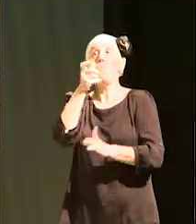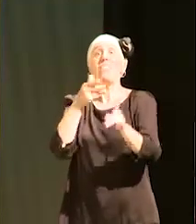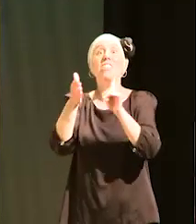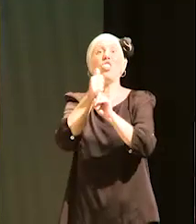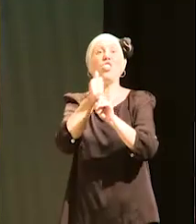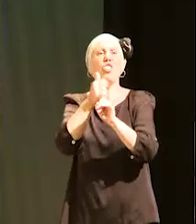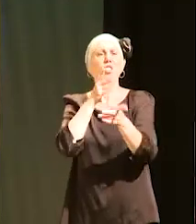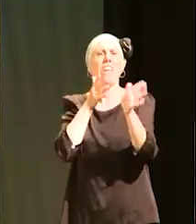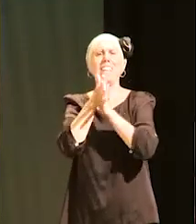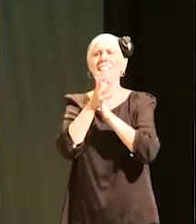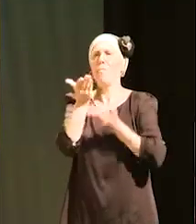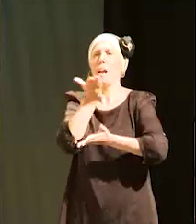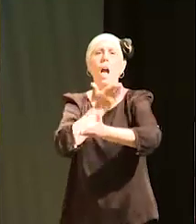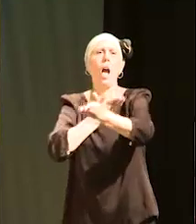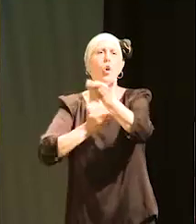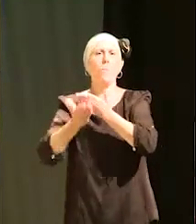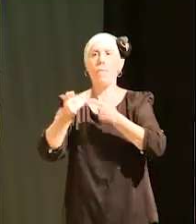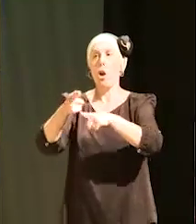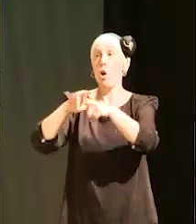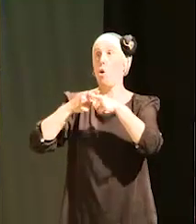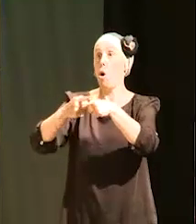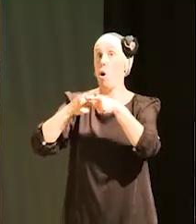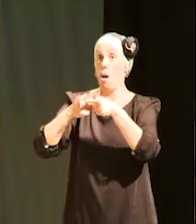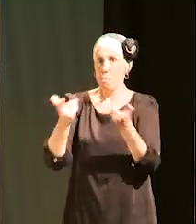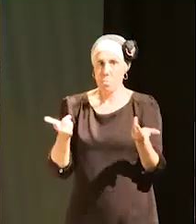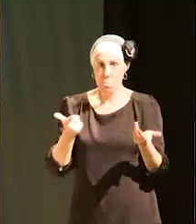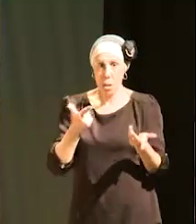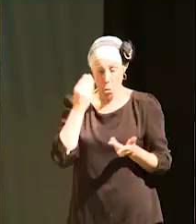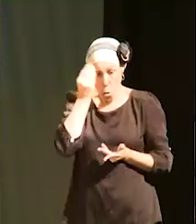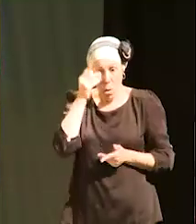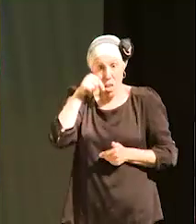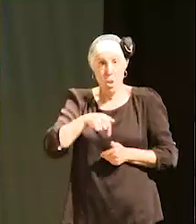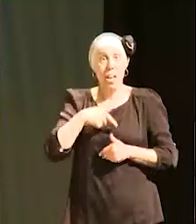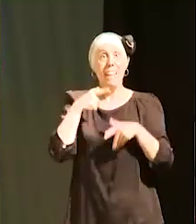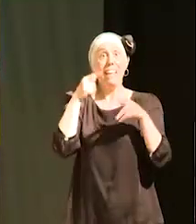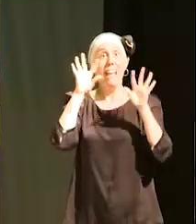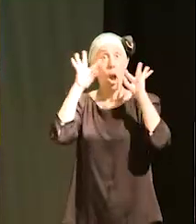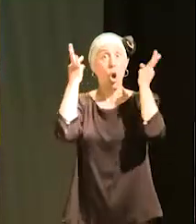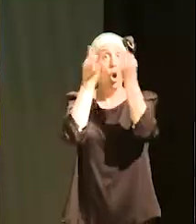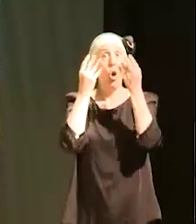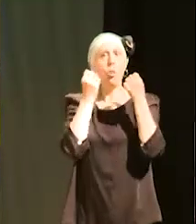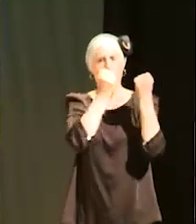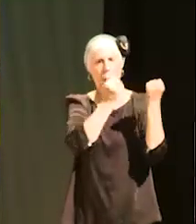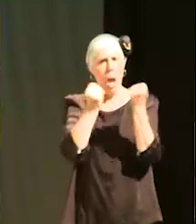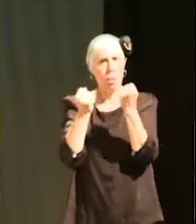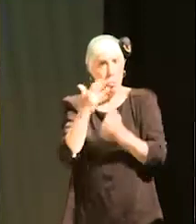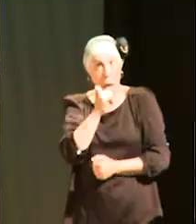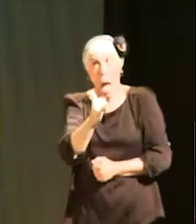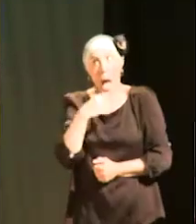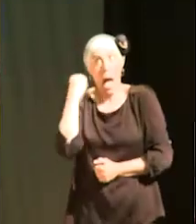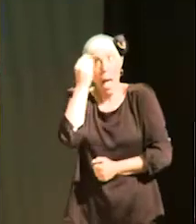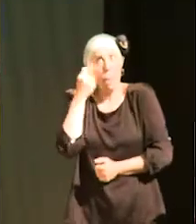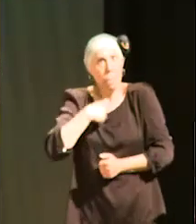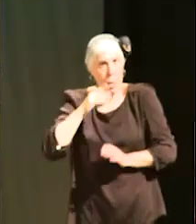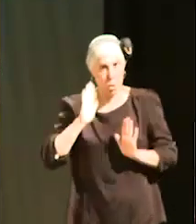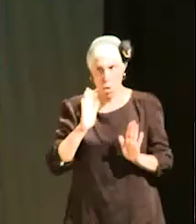cruces y hay instituciones me imagino que habrá aquí instituciones que trabajan ya sea el